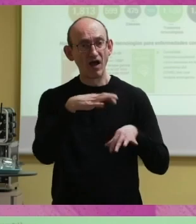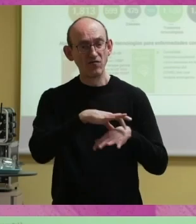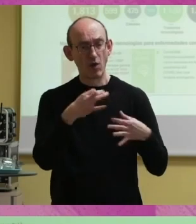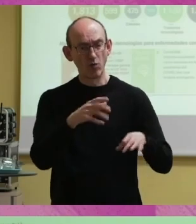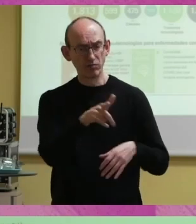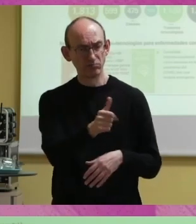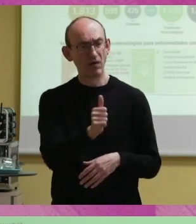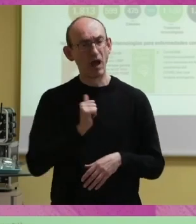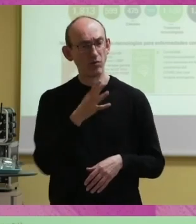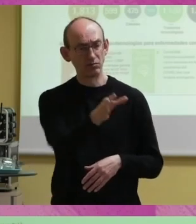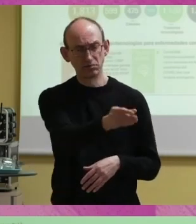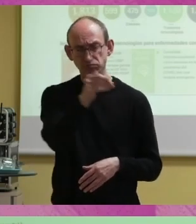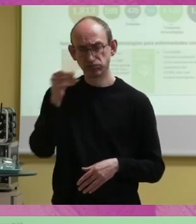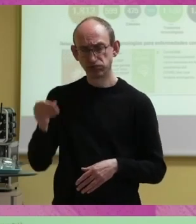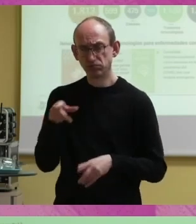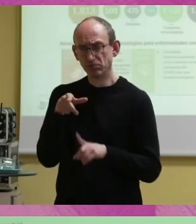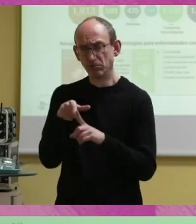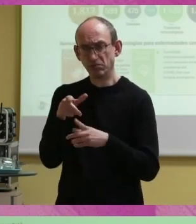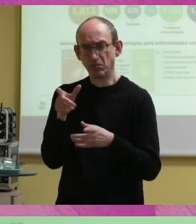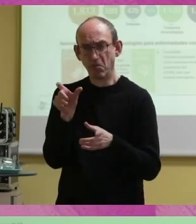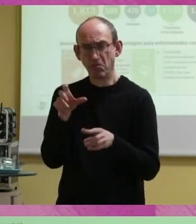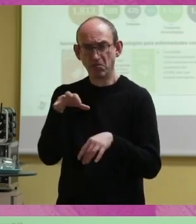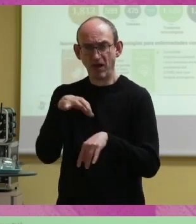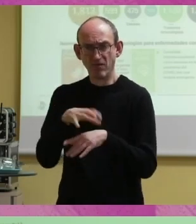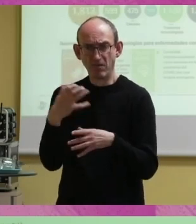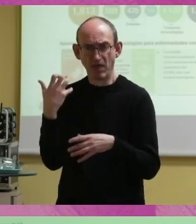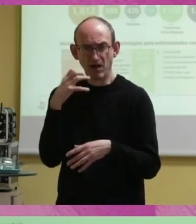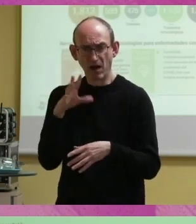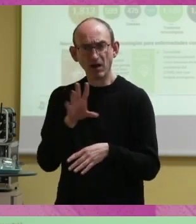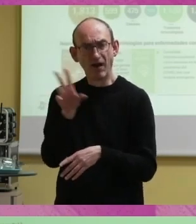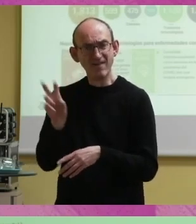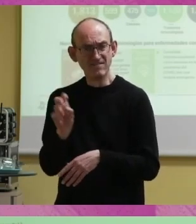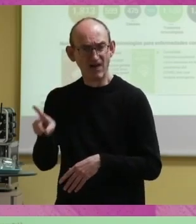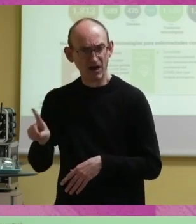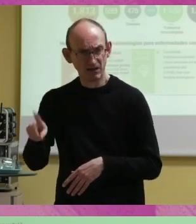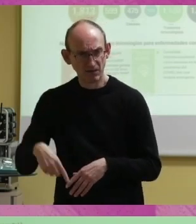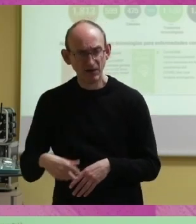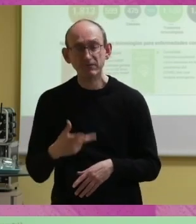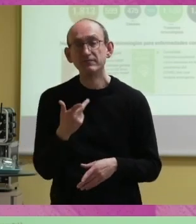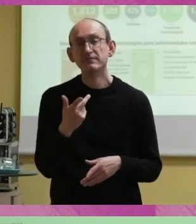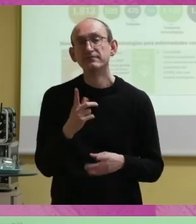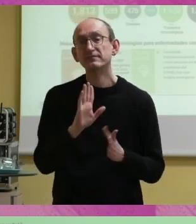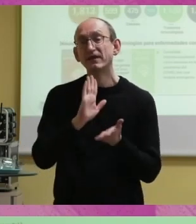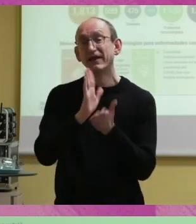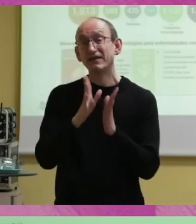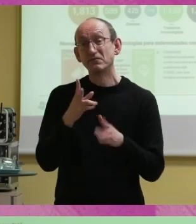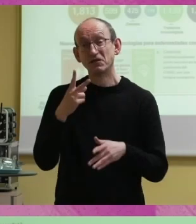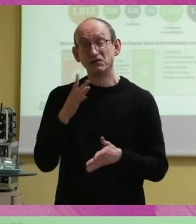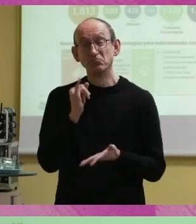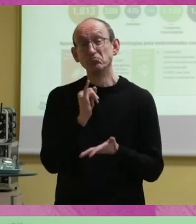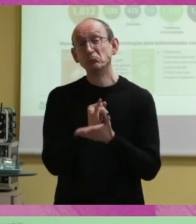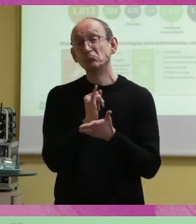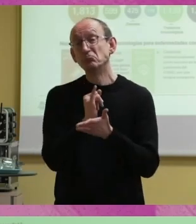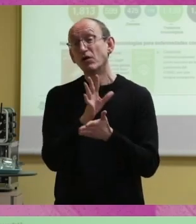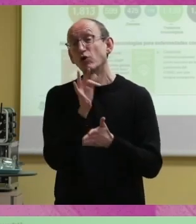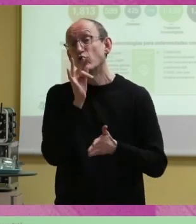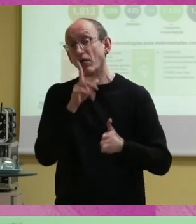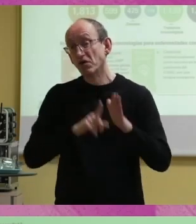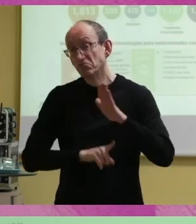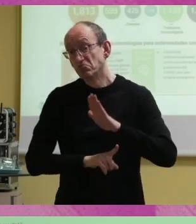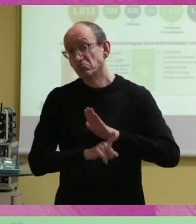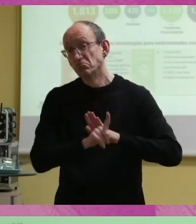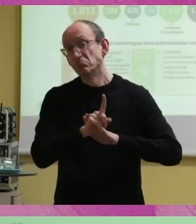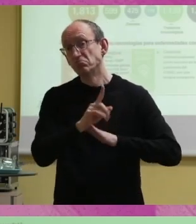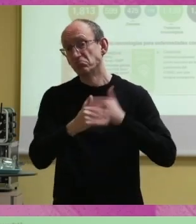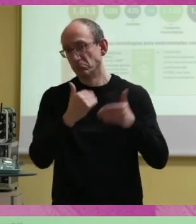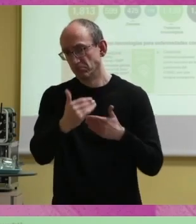comunes que también sirvan para minoritarias. Luego hay terapias más experimentales que están en desarrollo.